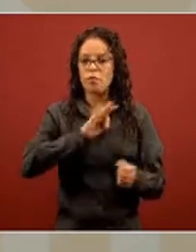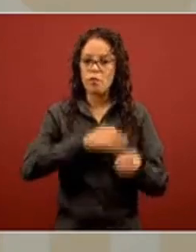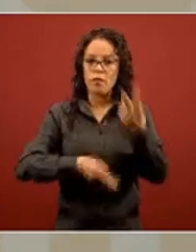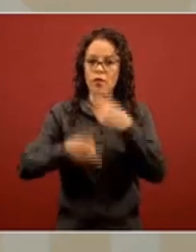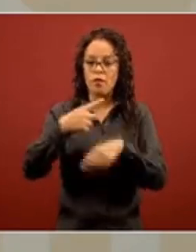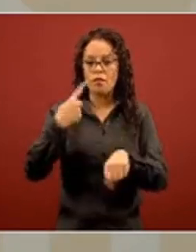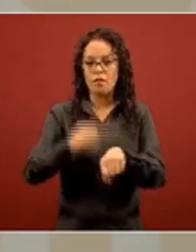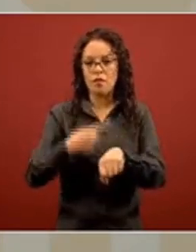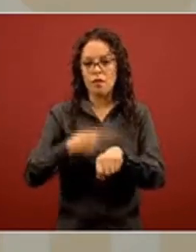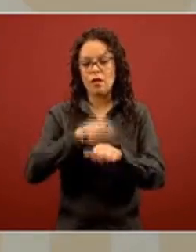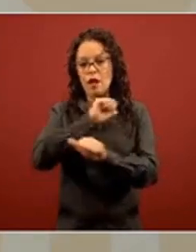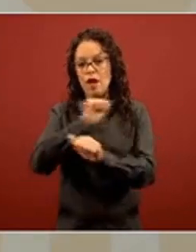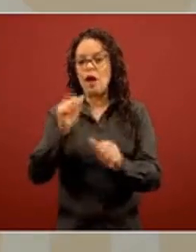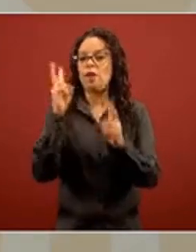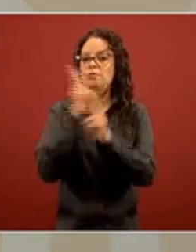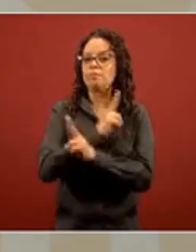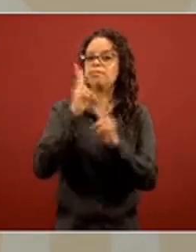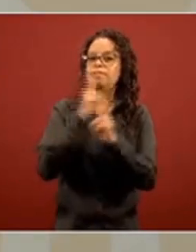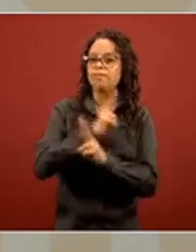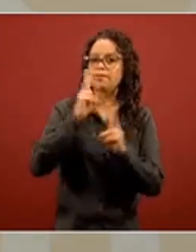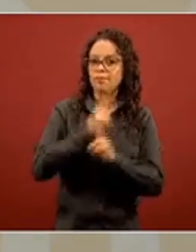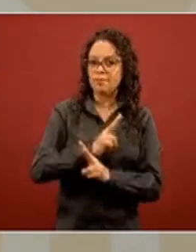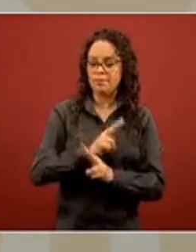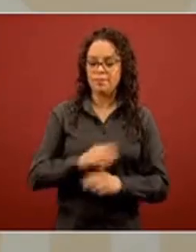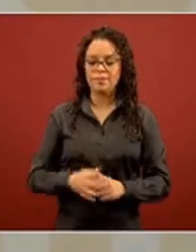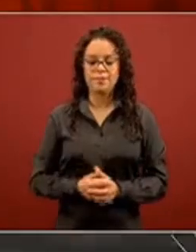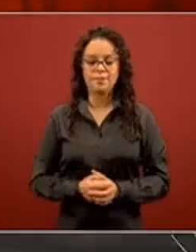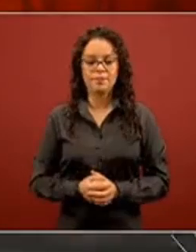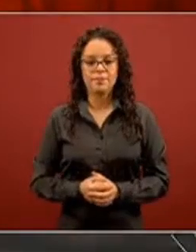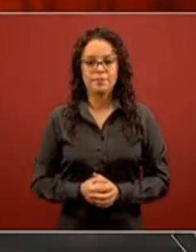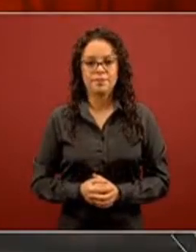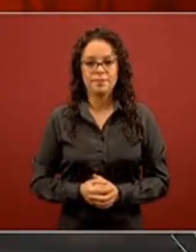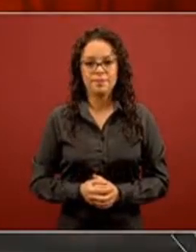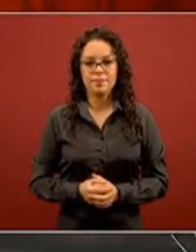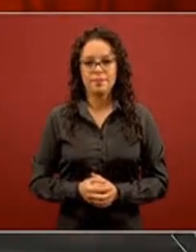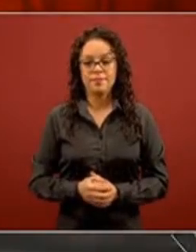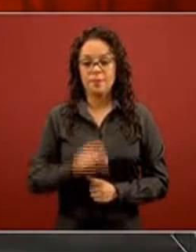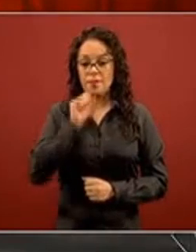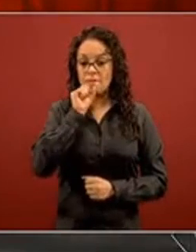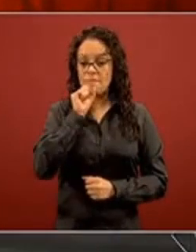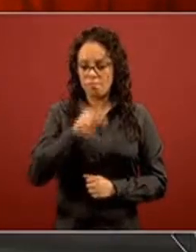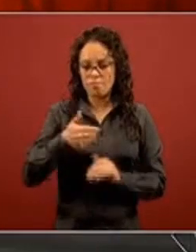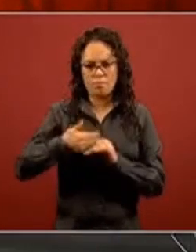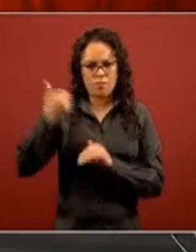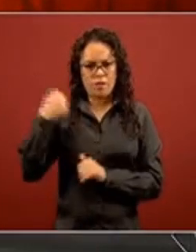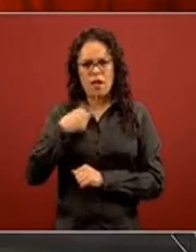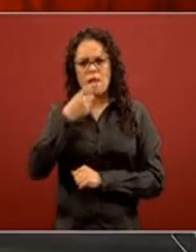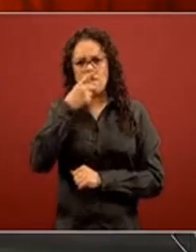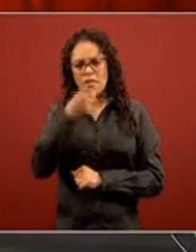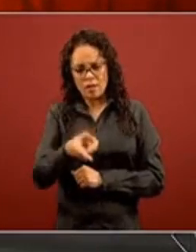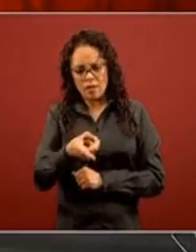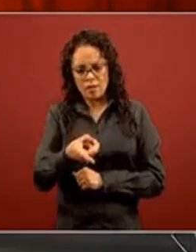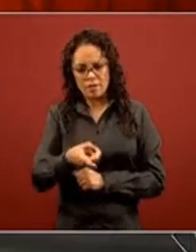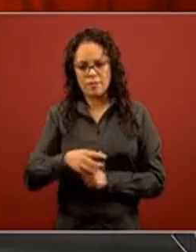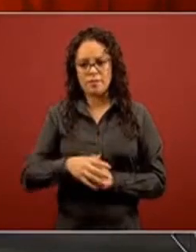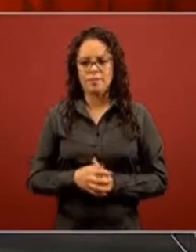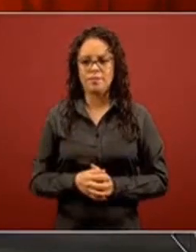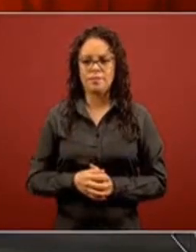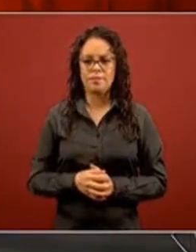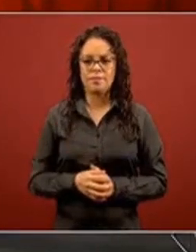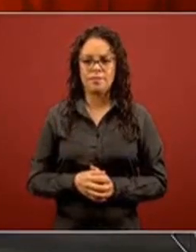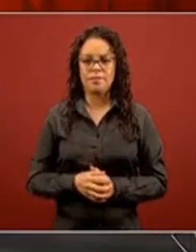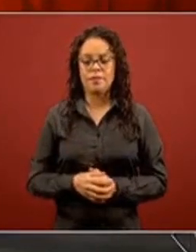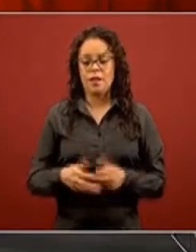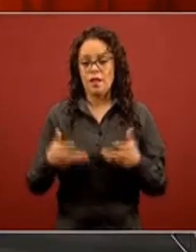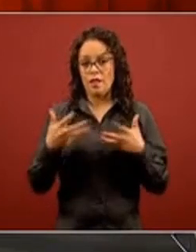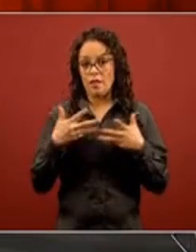respiratorias. Hemos dicho también que existe una parte sustancial de evidencia